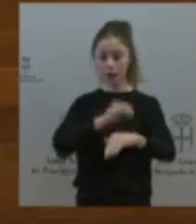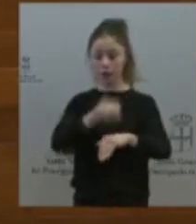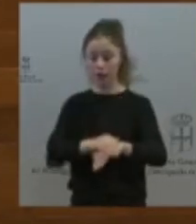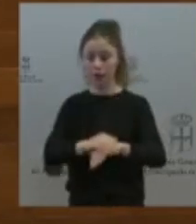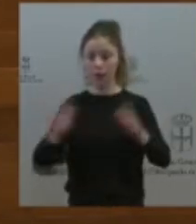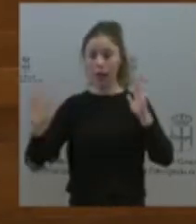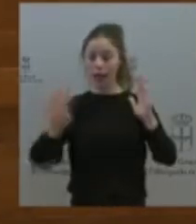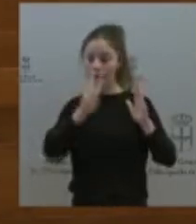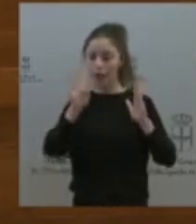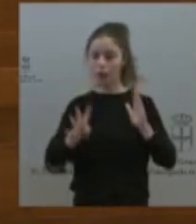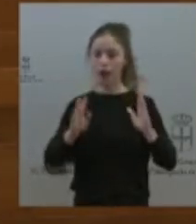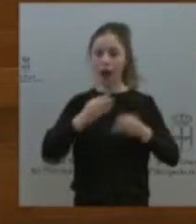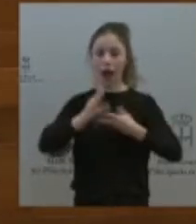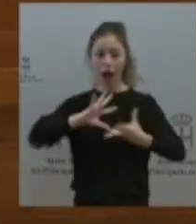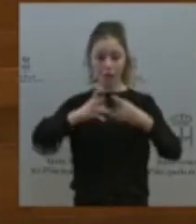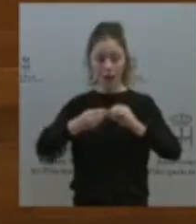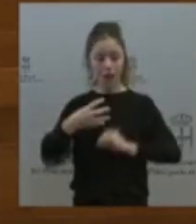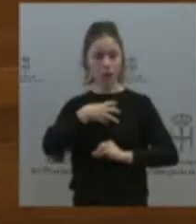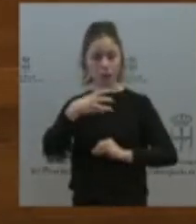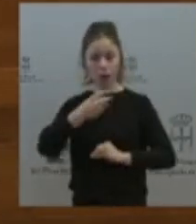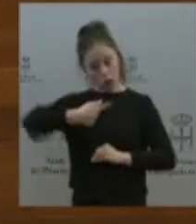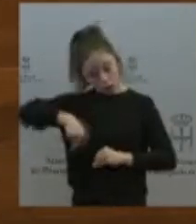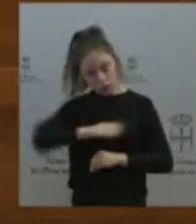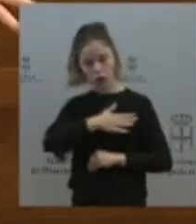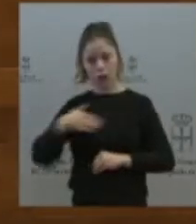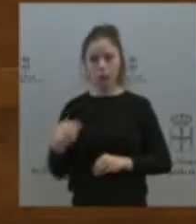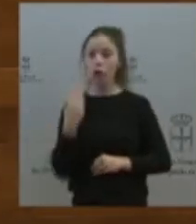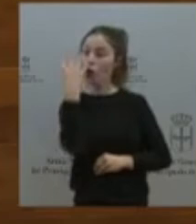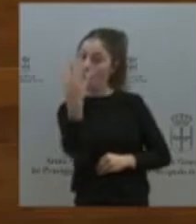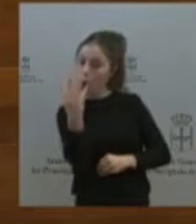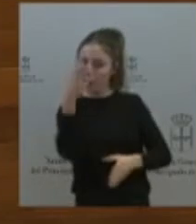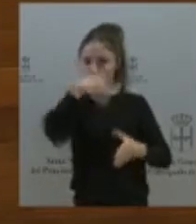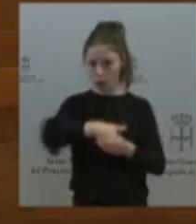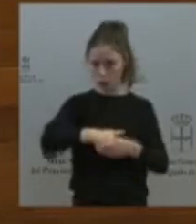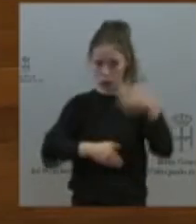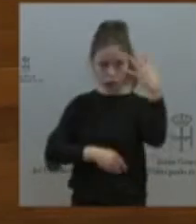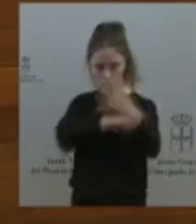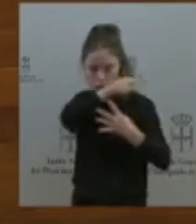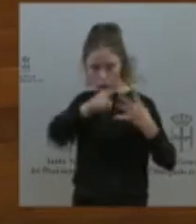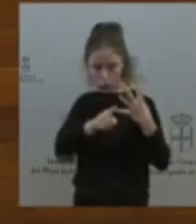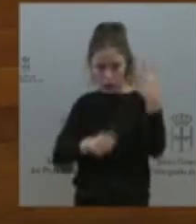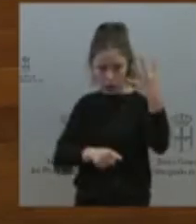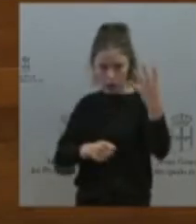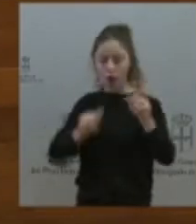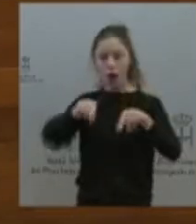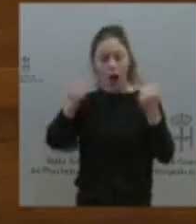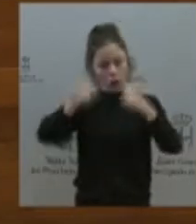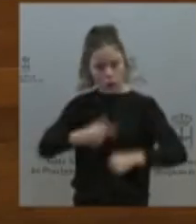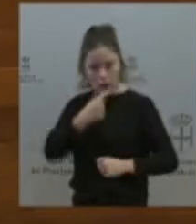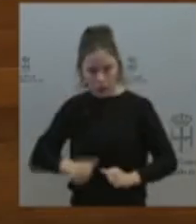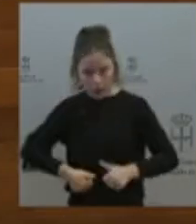sabemos que tenemos 4 votos, es lo que tiene Podemos. Y tenemos que facilitar ese acuerdo. Y tenemos que ceder en muchas cosas. Y que no depende